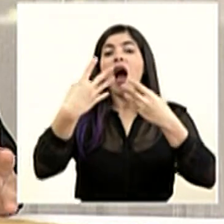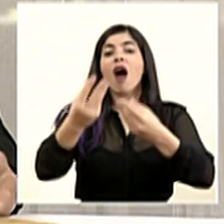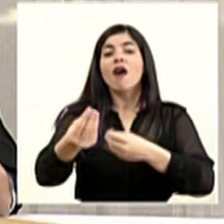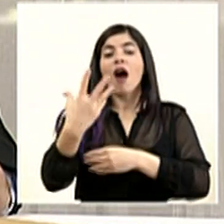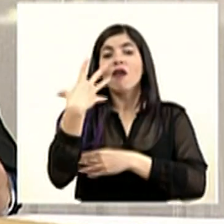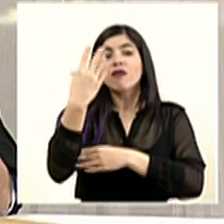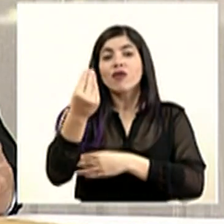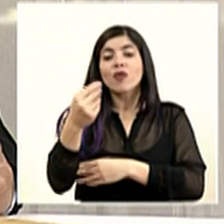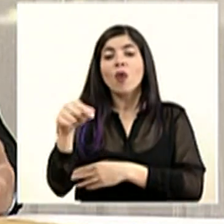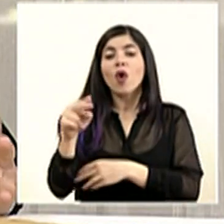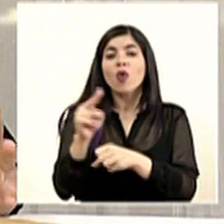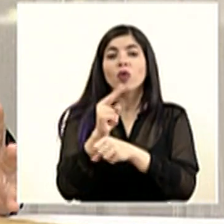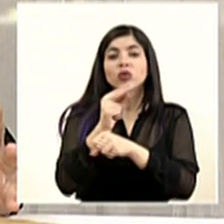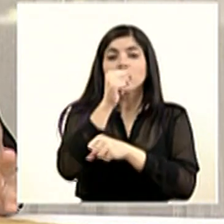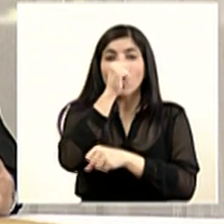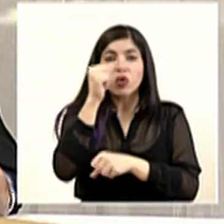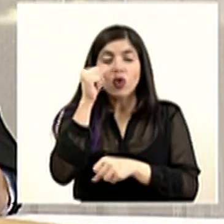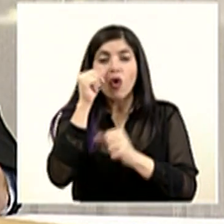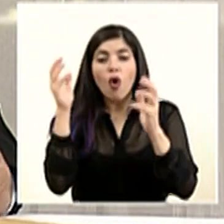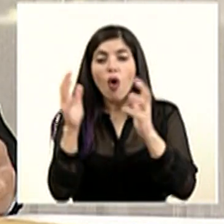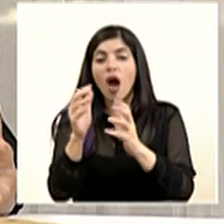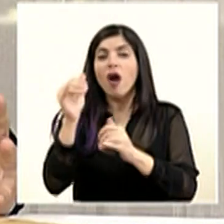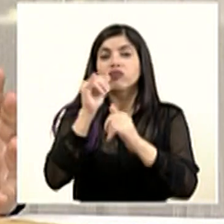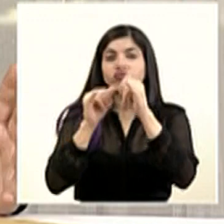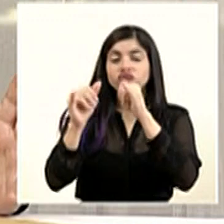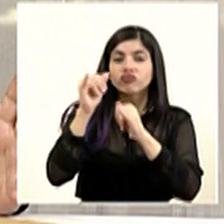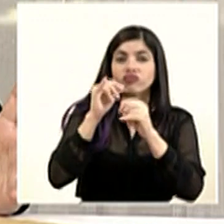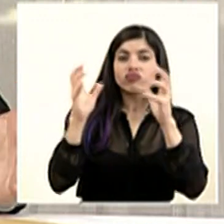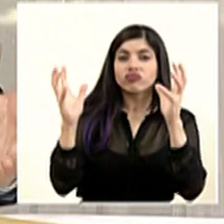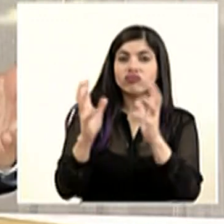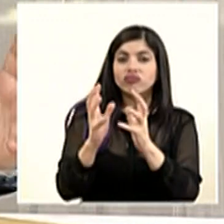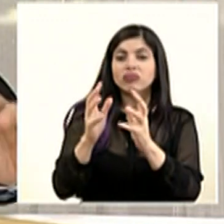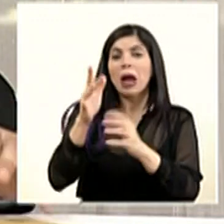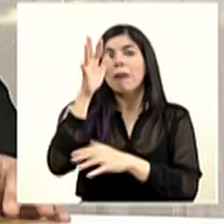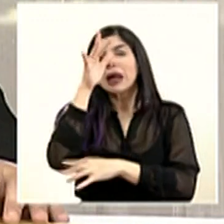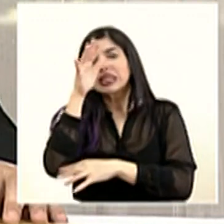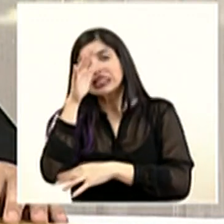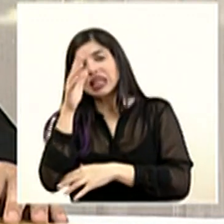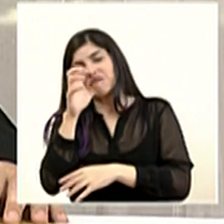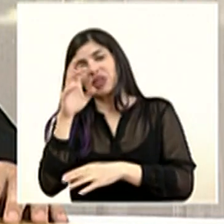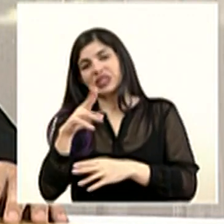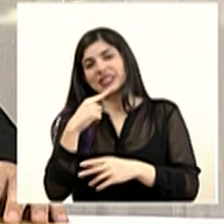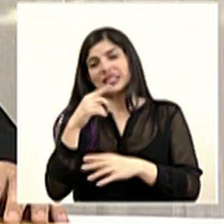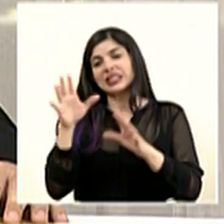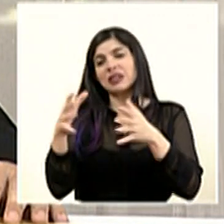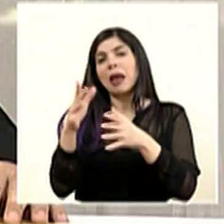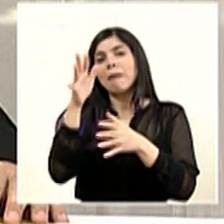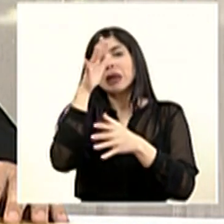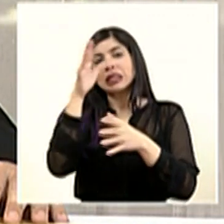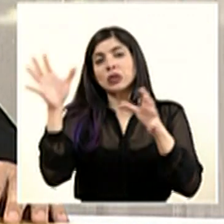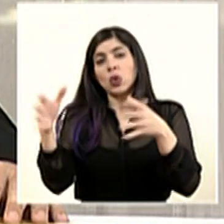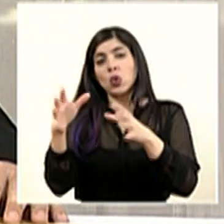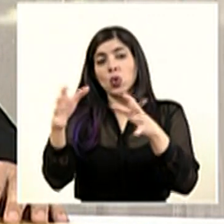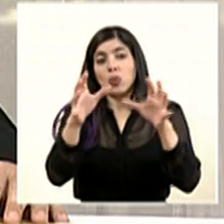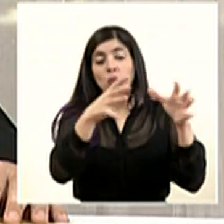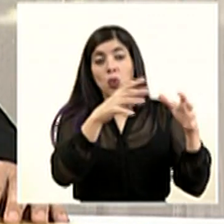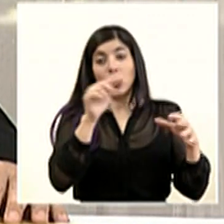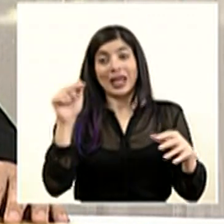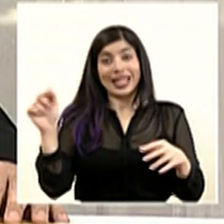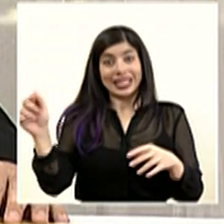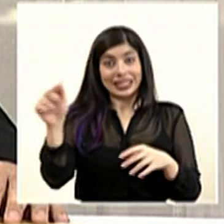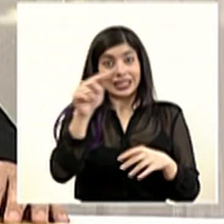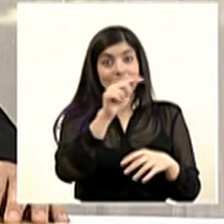a consumir droga, a consumir licor, a vacilar, como decimos los costarricenses, y este